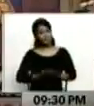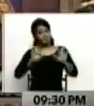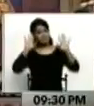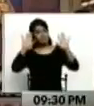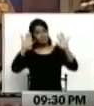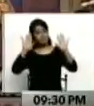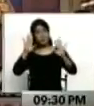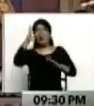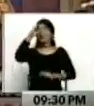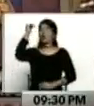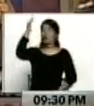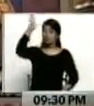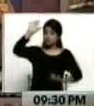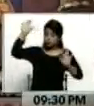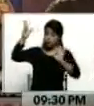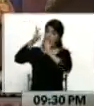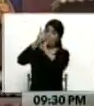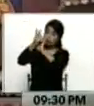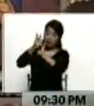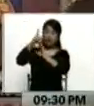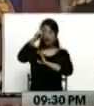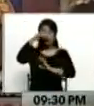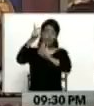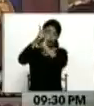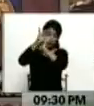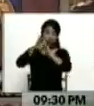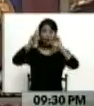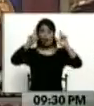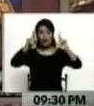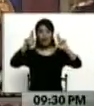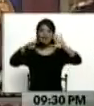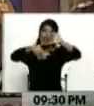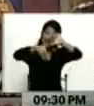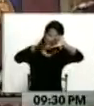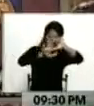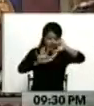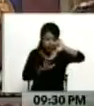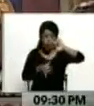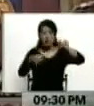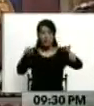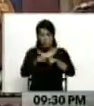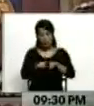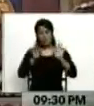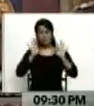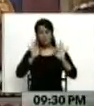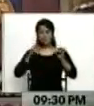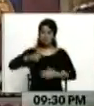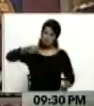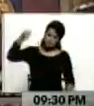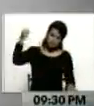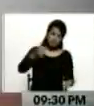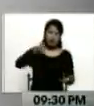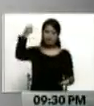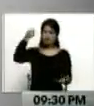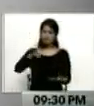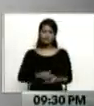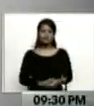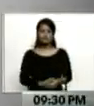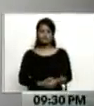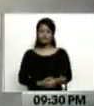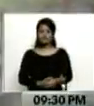nunca bueno y Dios mediante Llegará el día en que más nunca ocurra en la patria grande de nuestra